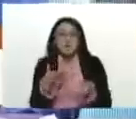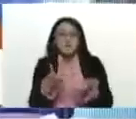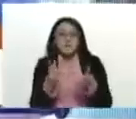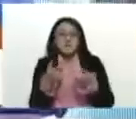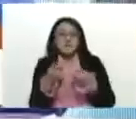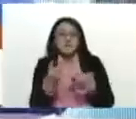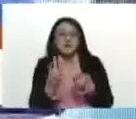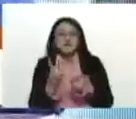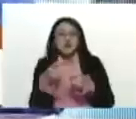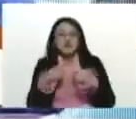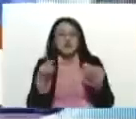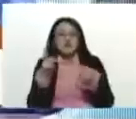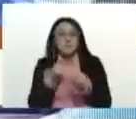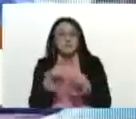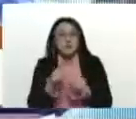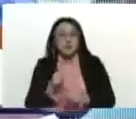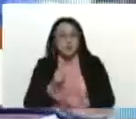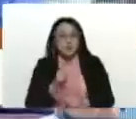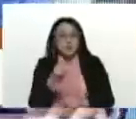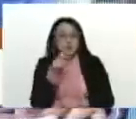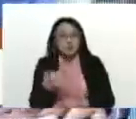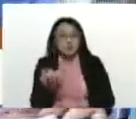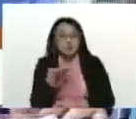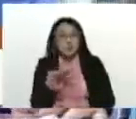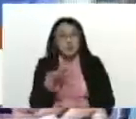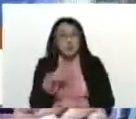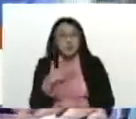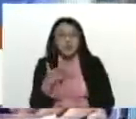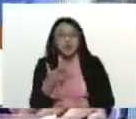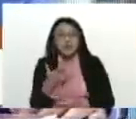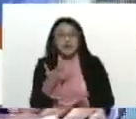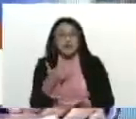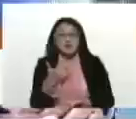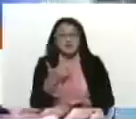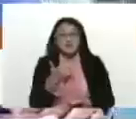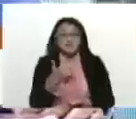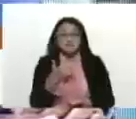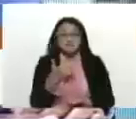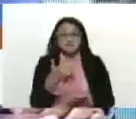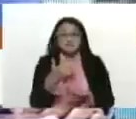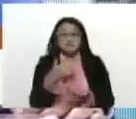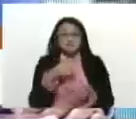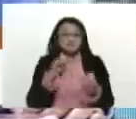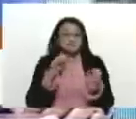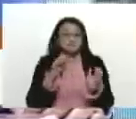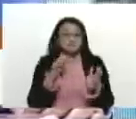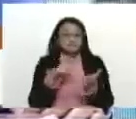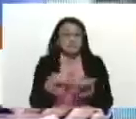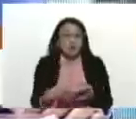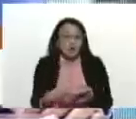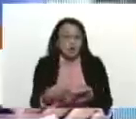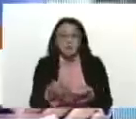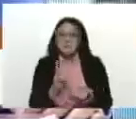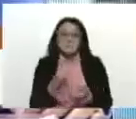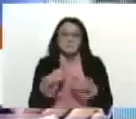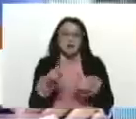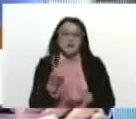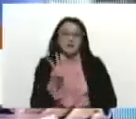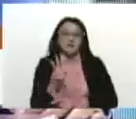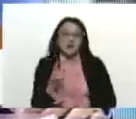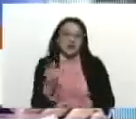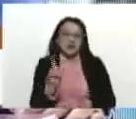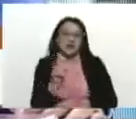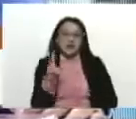Bueno cualquier país cualquier pueblo pudiera desistir pero yo estoy seguro que ese no es el caso del pueblo de Venezuela